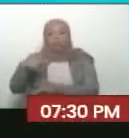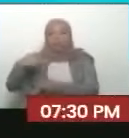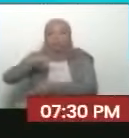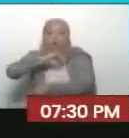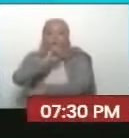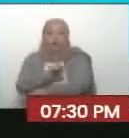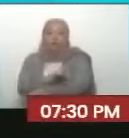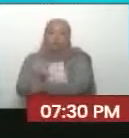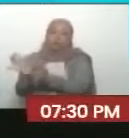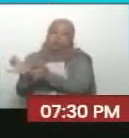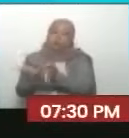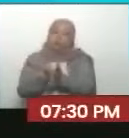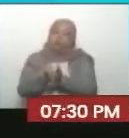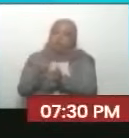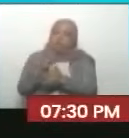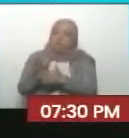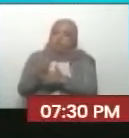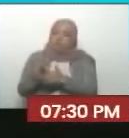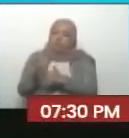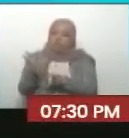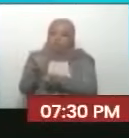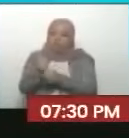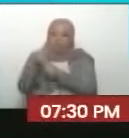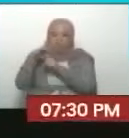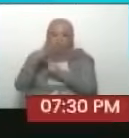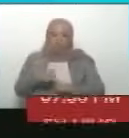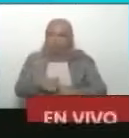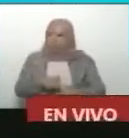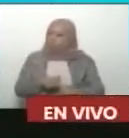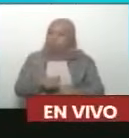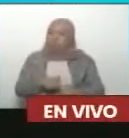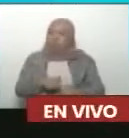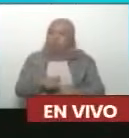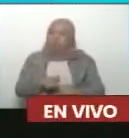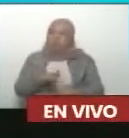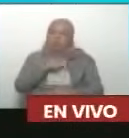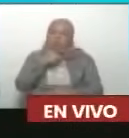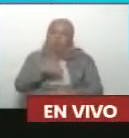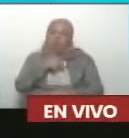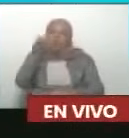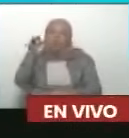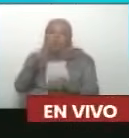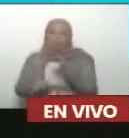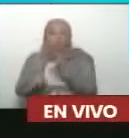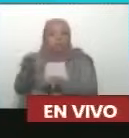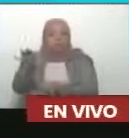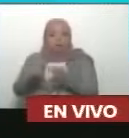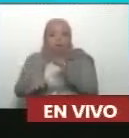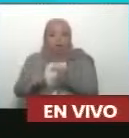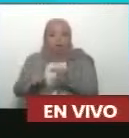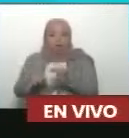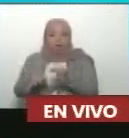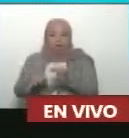fuerza antiimperialista, anticolonialista. Que se iba con su fuerza de justicia.